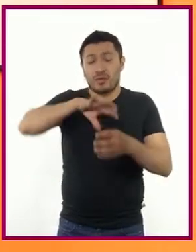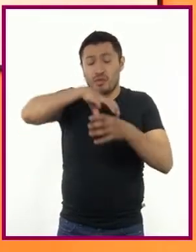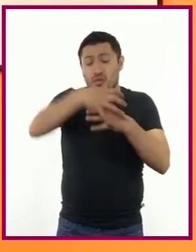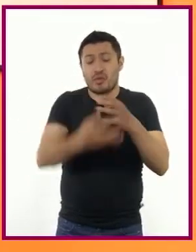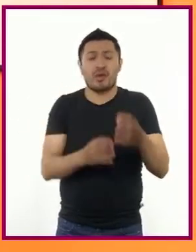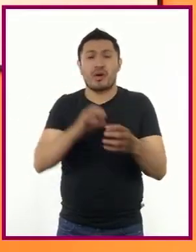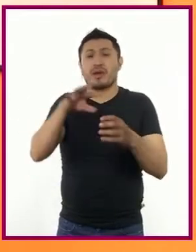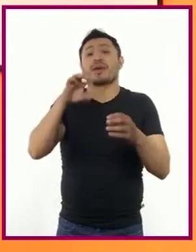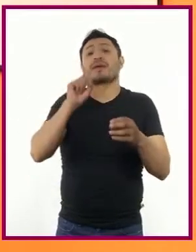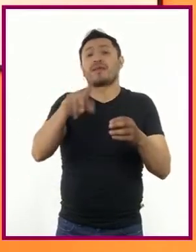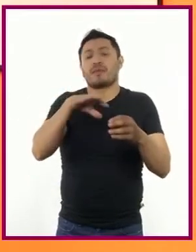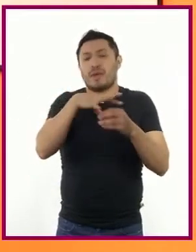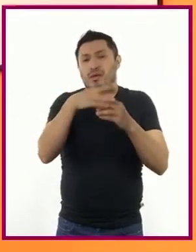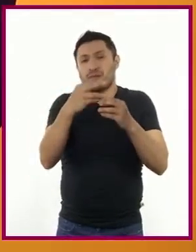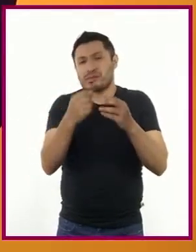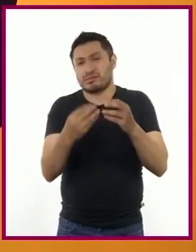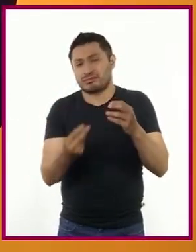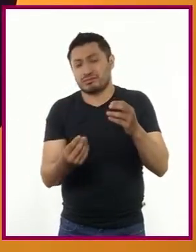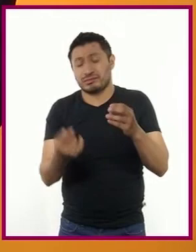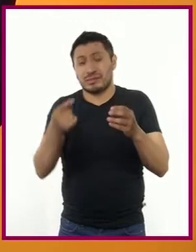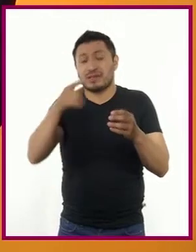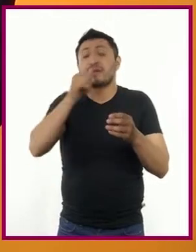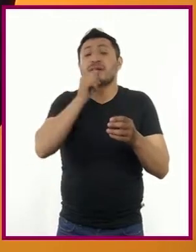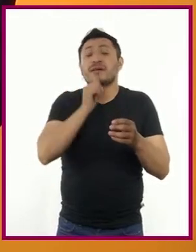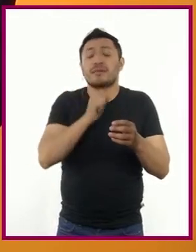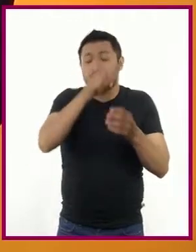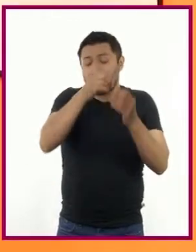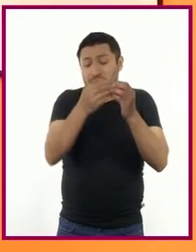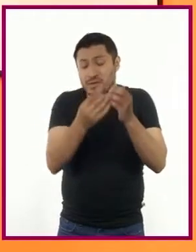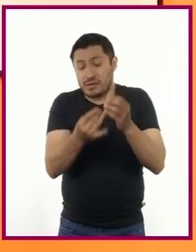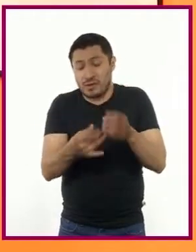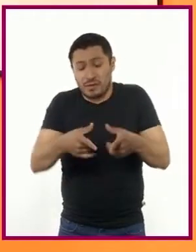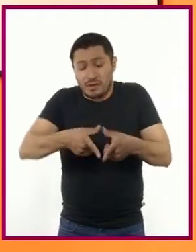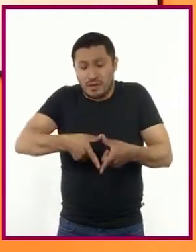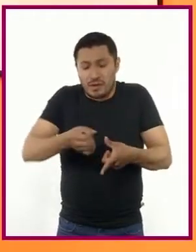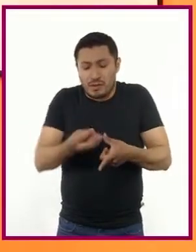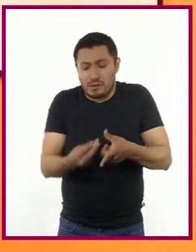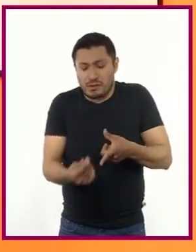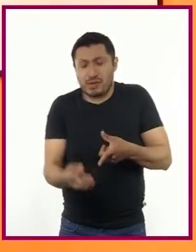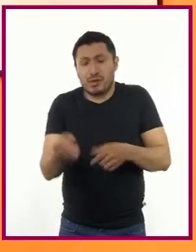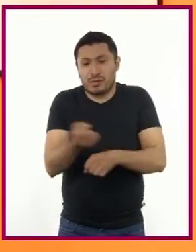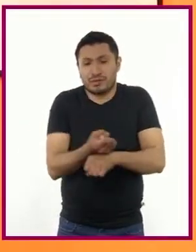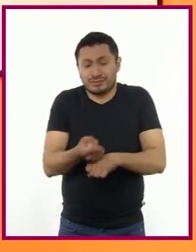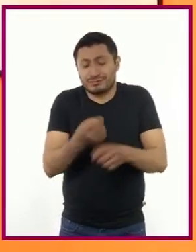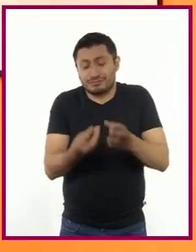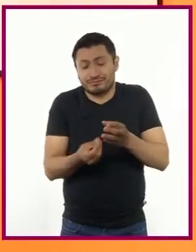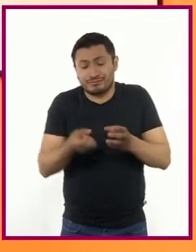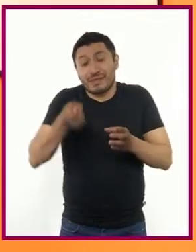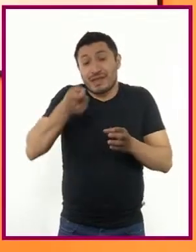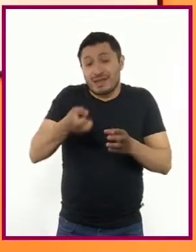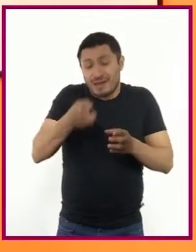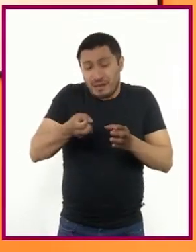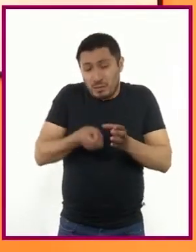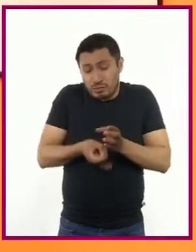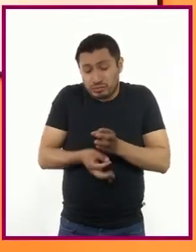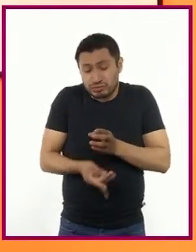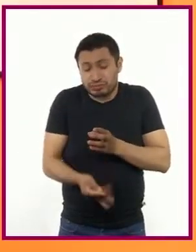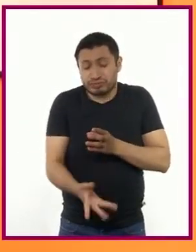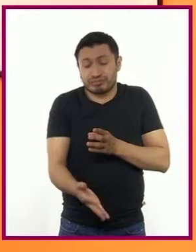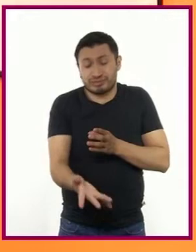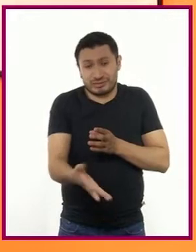se deshace y sale del útero a la vagina, mezclado con algo de sangre, y desde allí es expulsado al